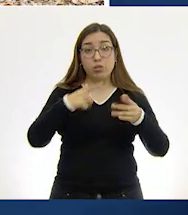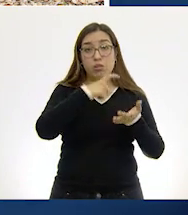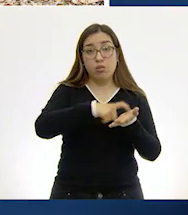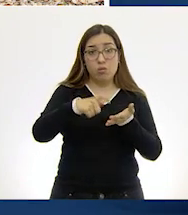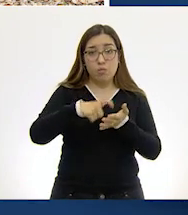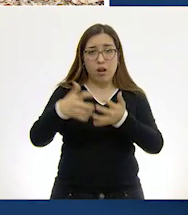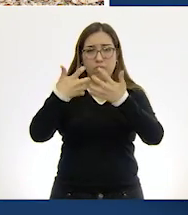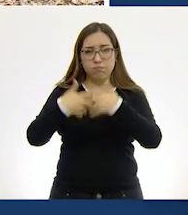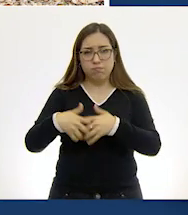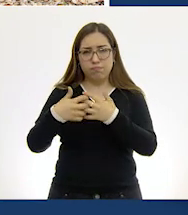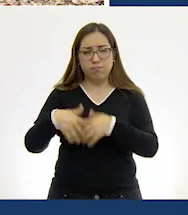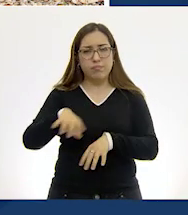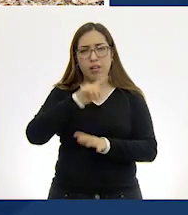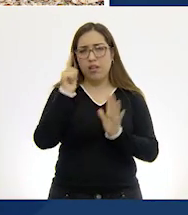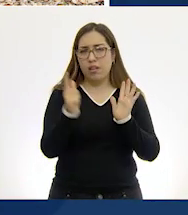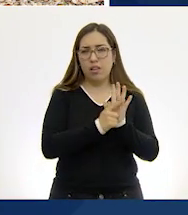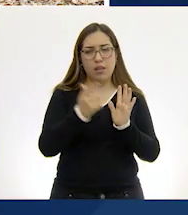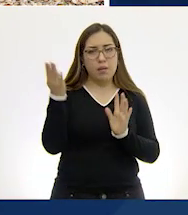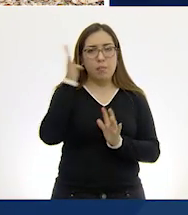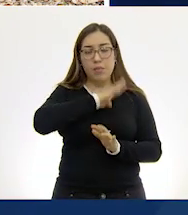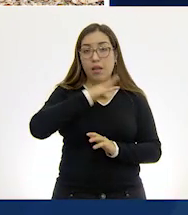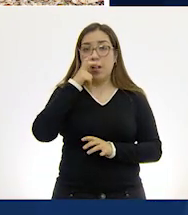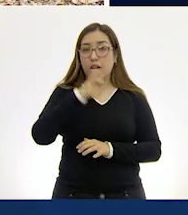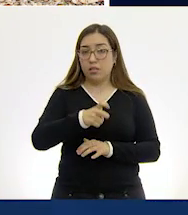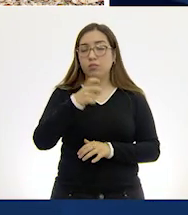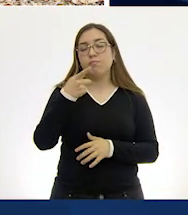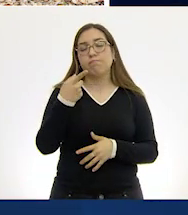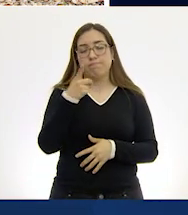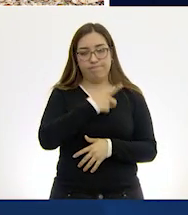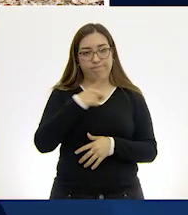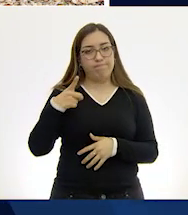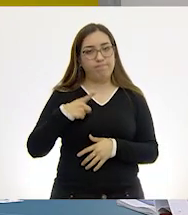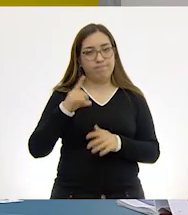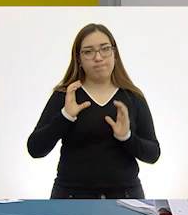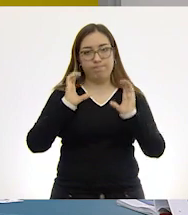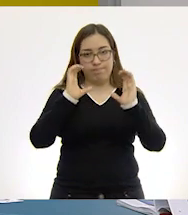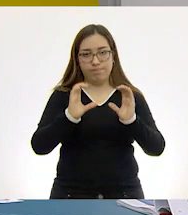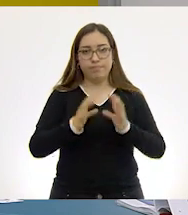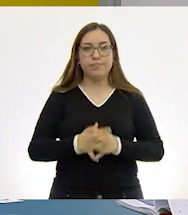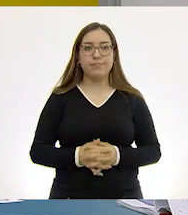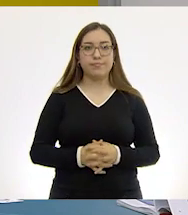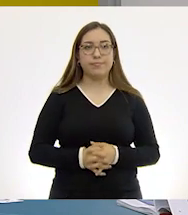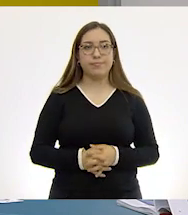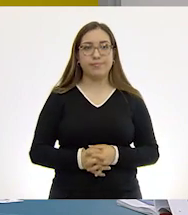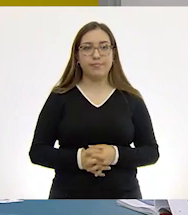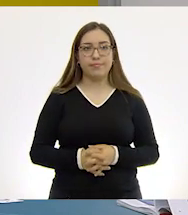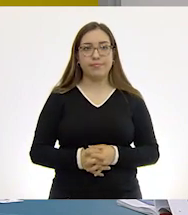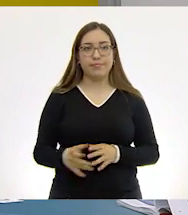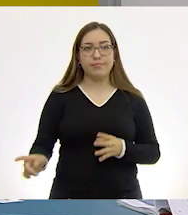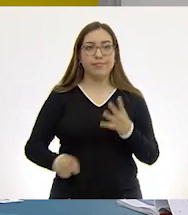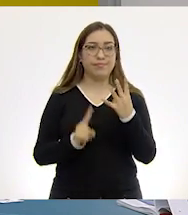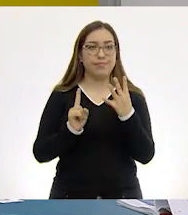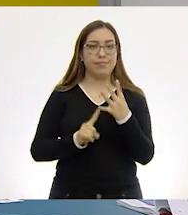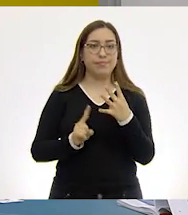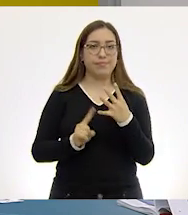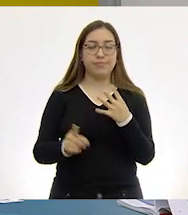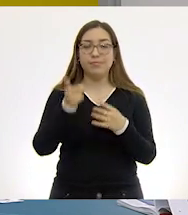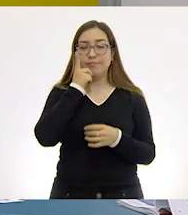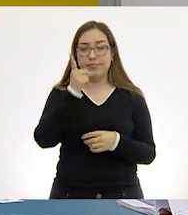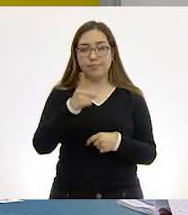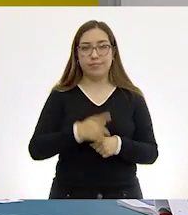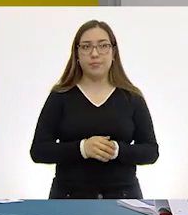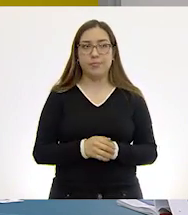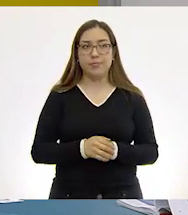productos ilegales son cómplices de la sobreexplotación. Muchas gracias. Vámonos con el cuarto, que es